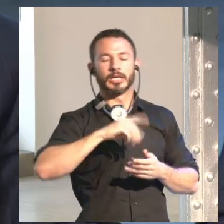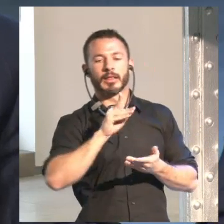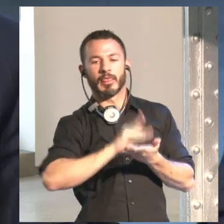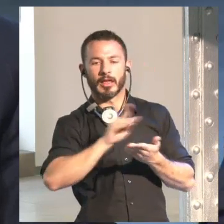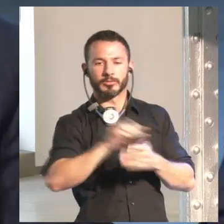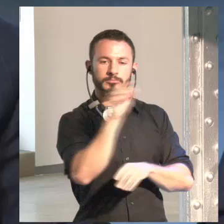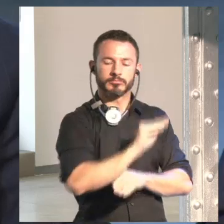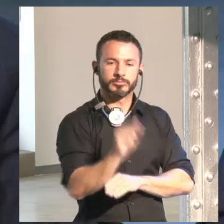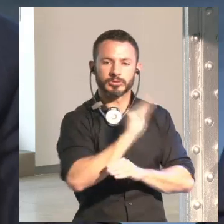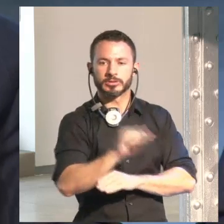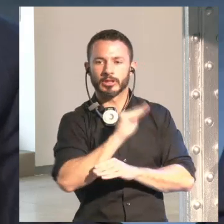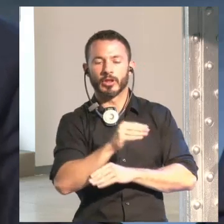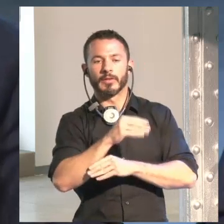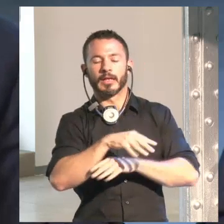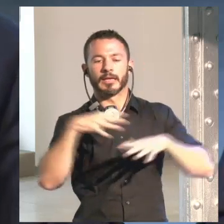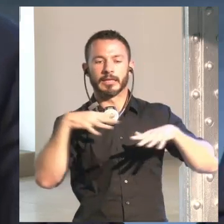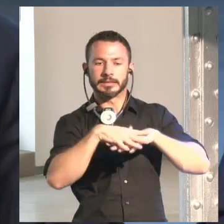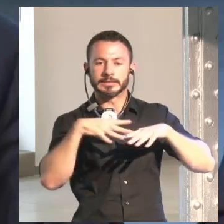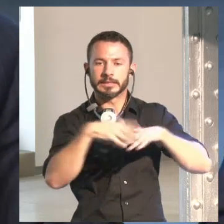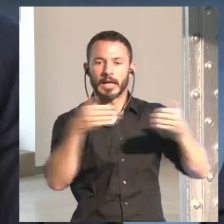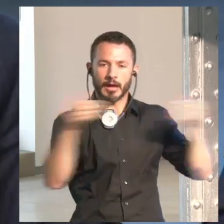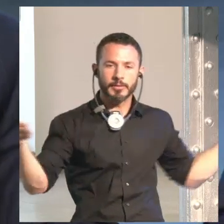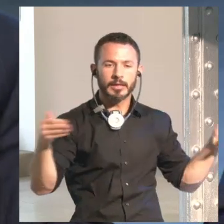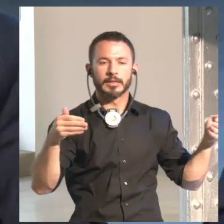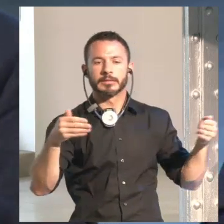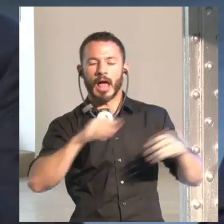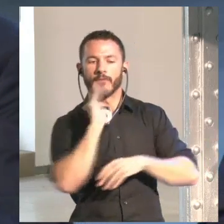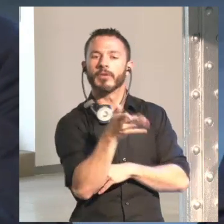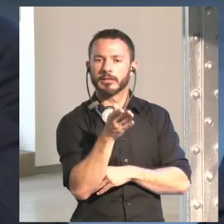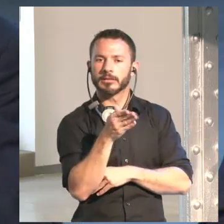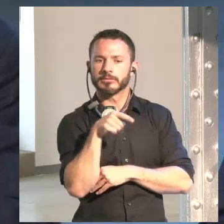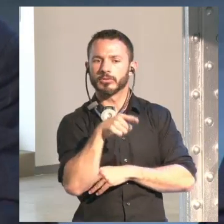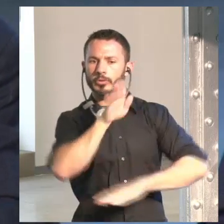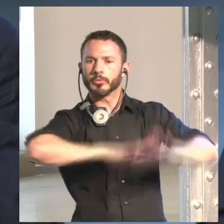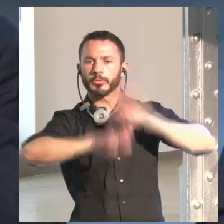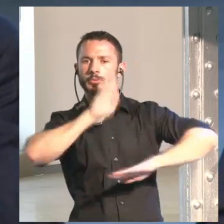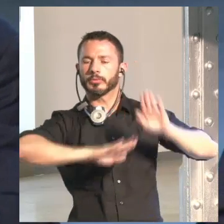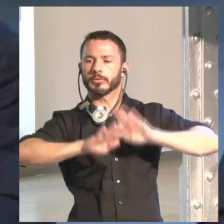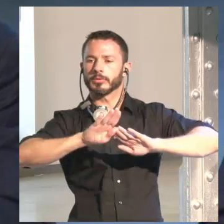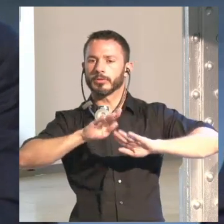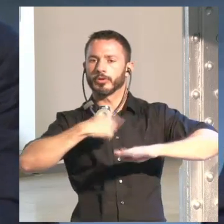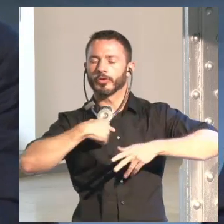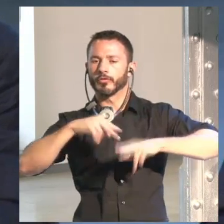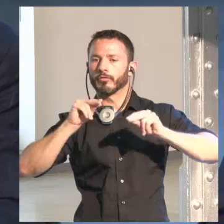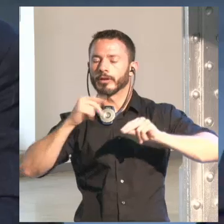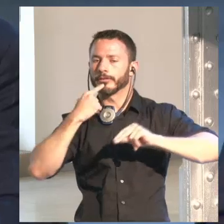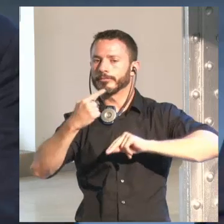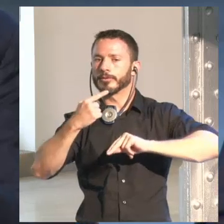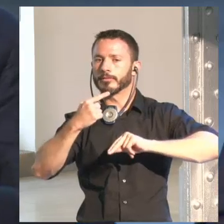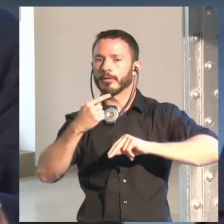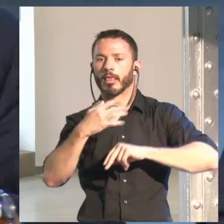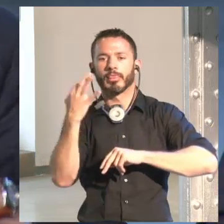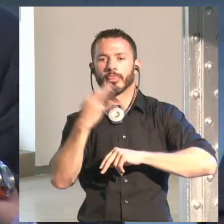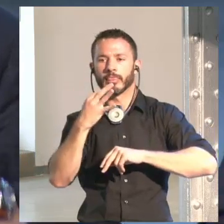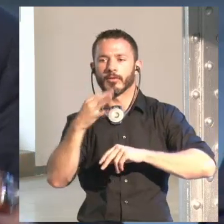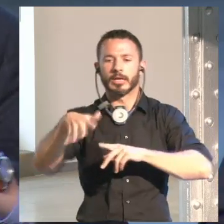de la red, a la Internet abierta. Añade más complejidad. Y yo cerraré diciendo que tiene que ser